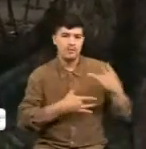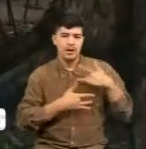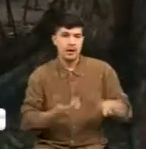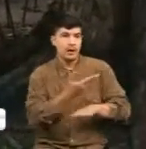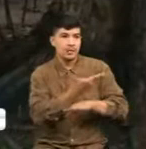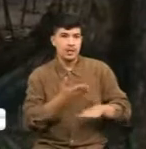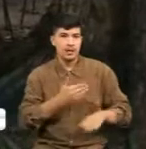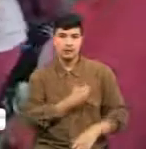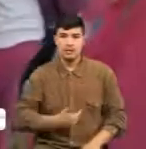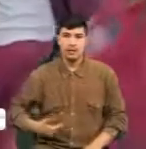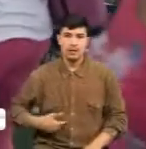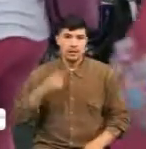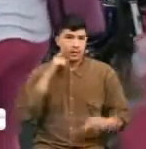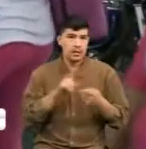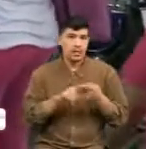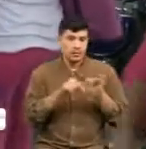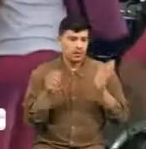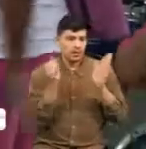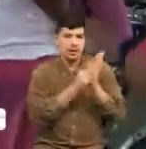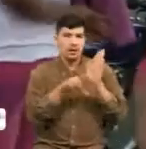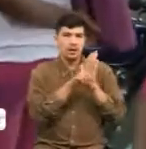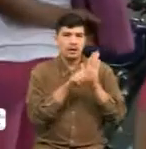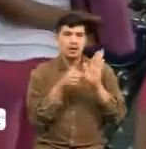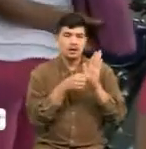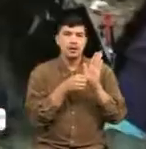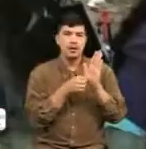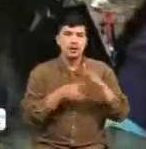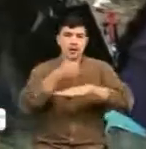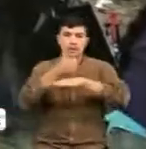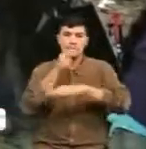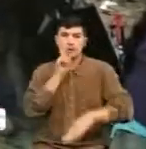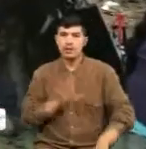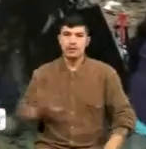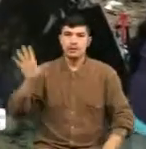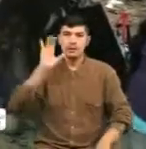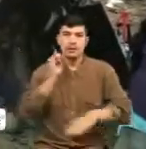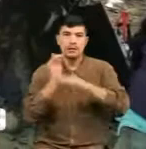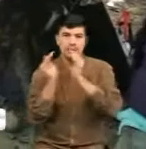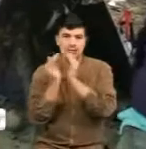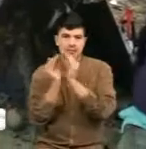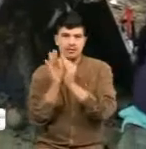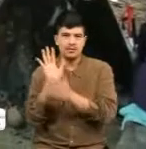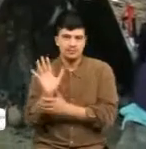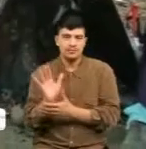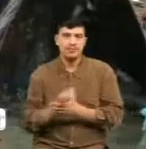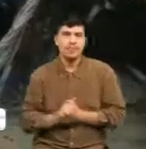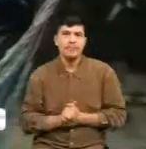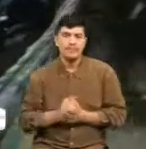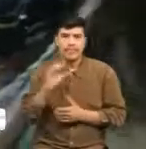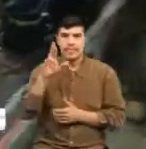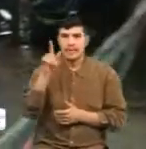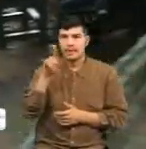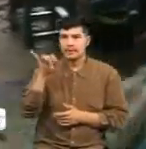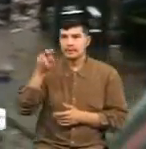del presidente Santos que objeta la norma de la sentencia y la directora nacional del Instituto Colombiano de Bienestar Familiar, Cristina